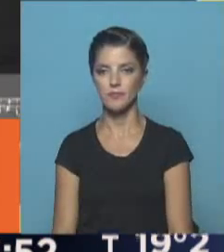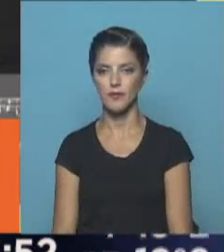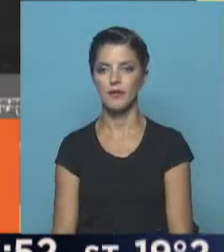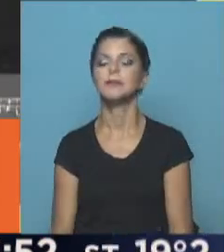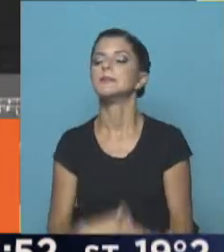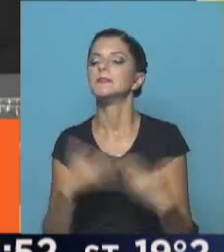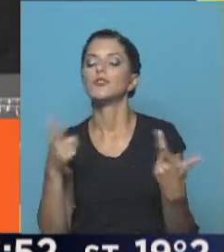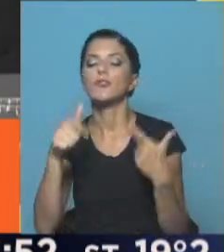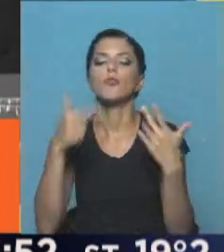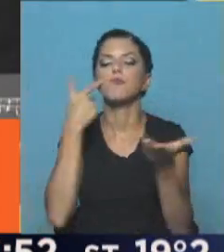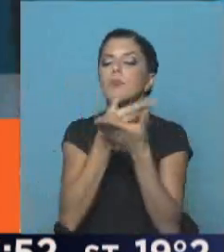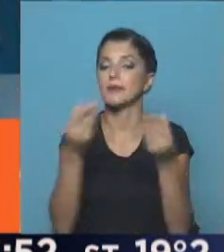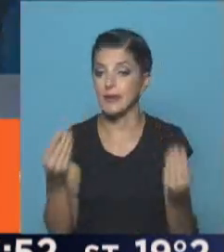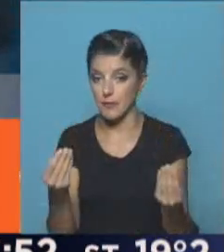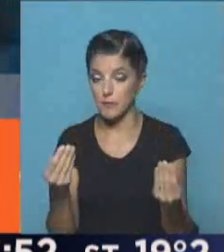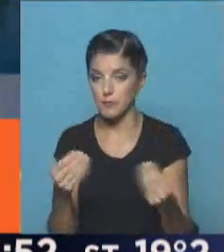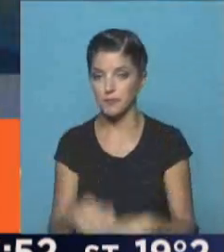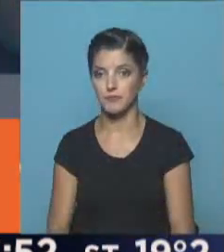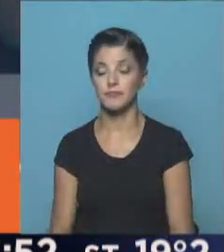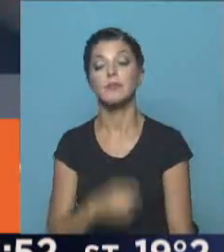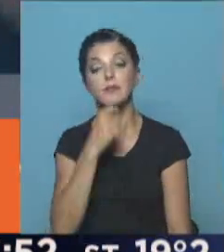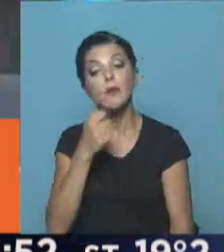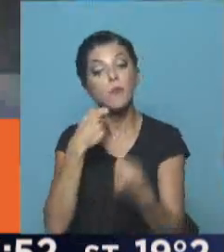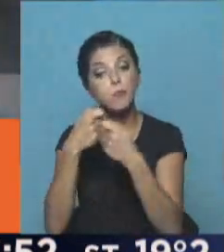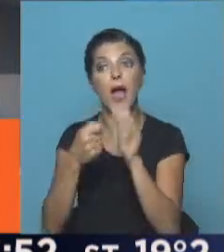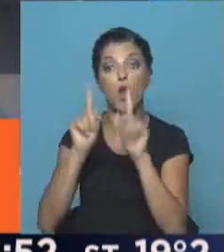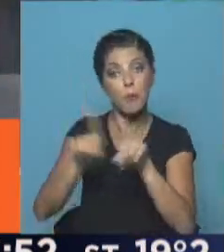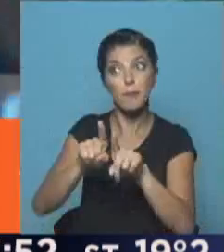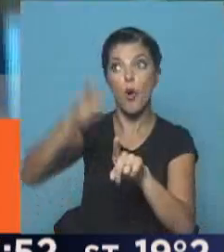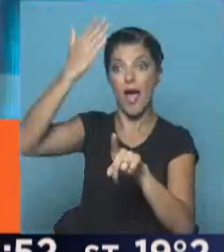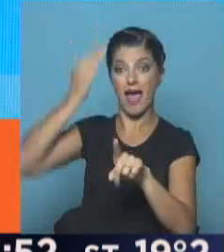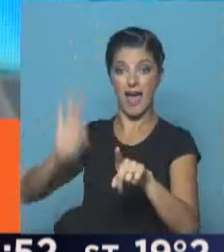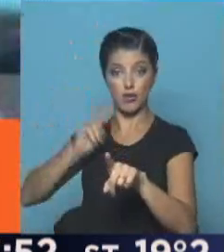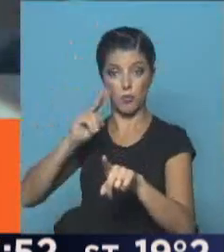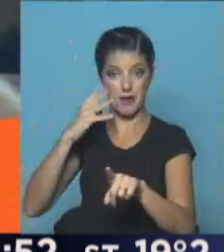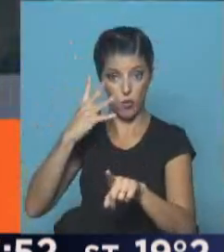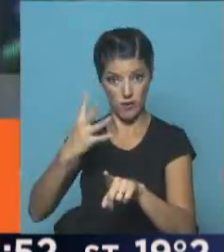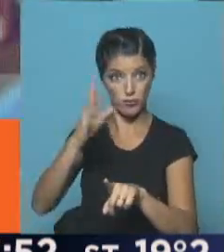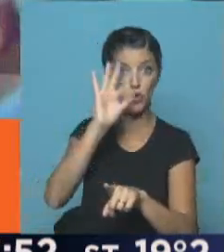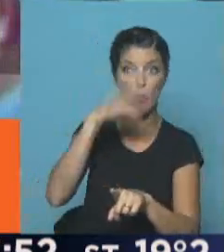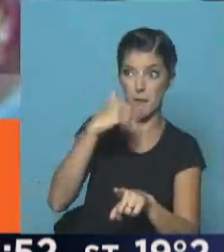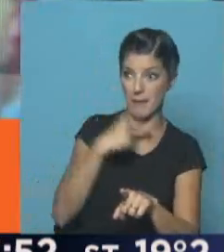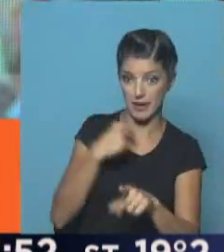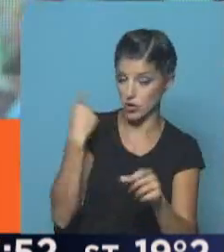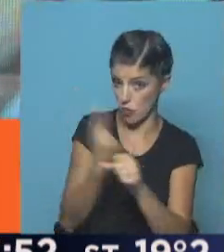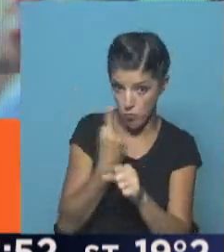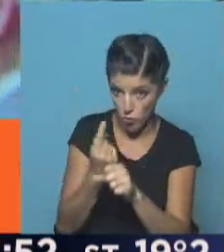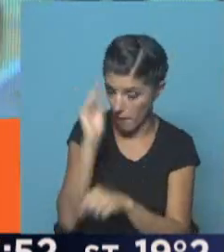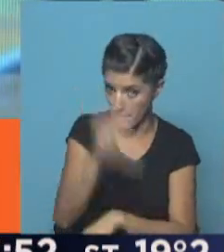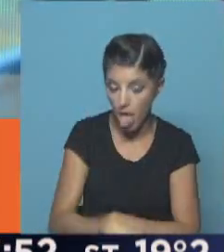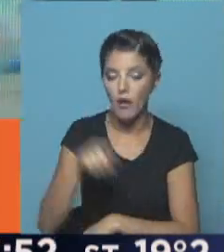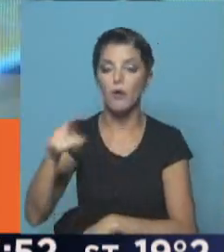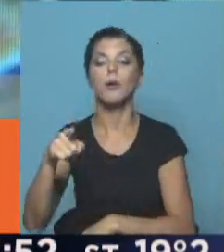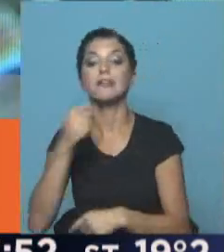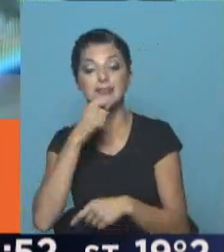de repente, si se quieren retomar las negociaciones de 2004, aquellas que quiso retomar Obama y no pudo, bueno, de algún